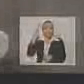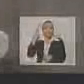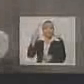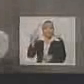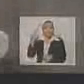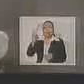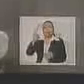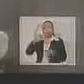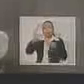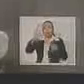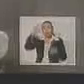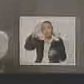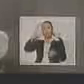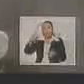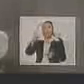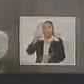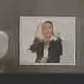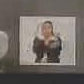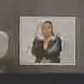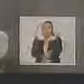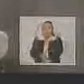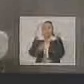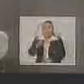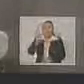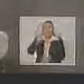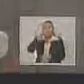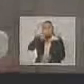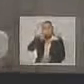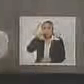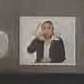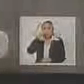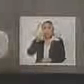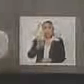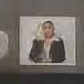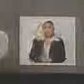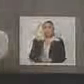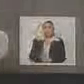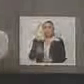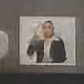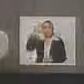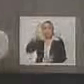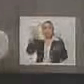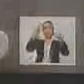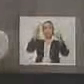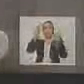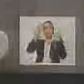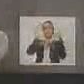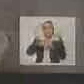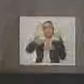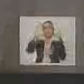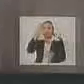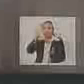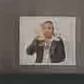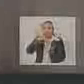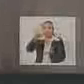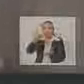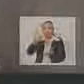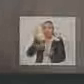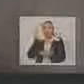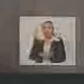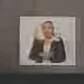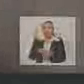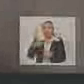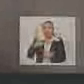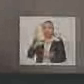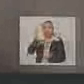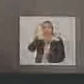los aspirantes a la jefatura delegacional de Benito Juárez, esto para el periodo 2015-2018. Este debate es organizado por